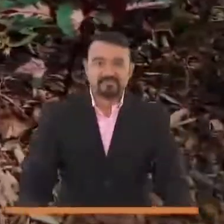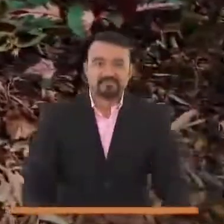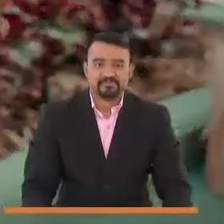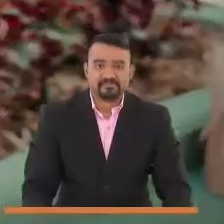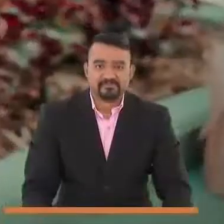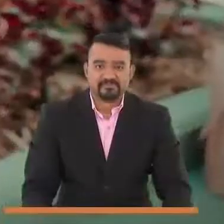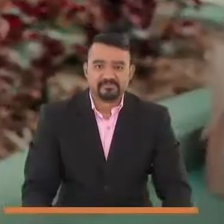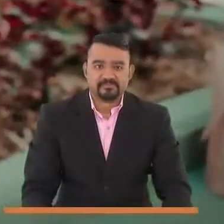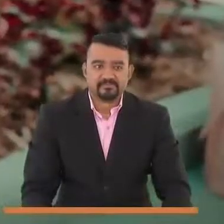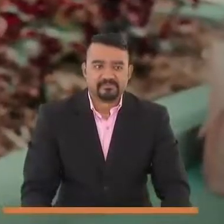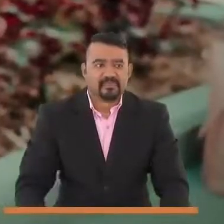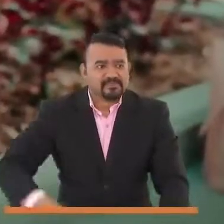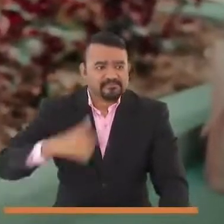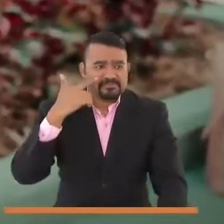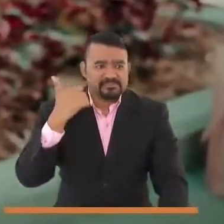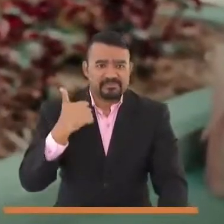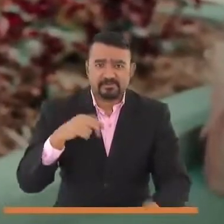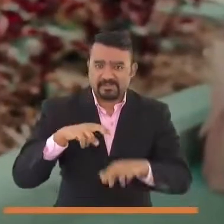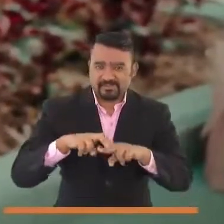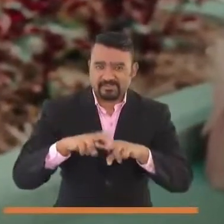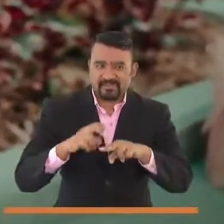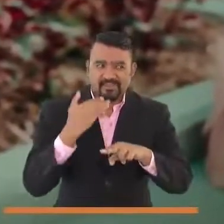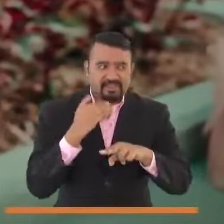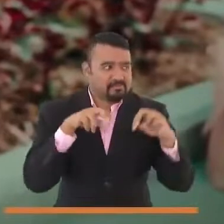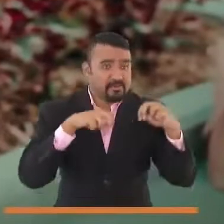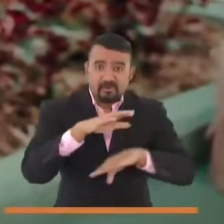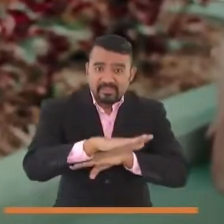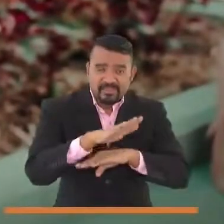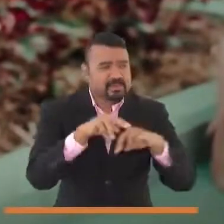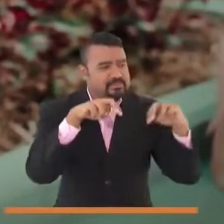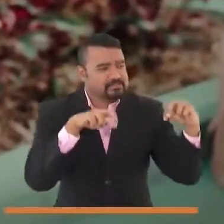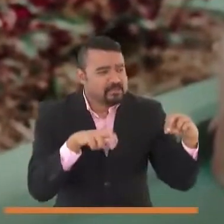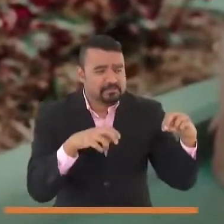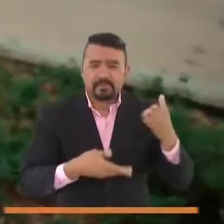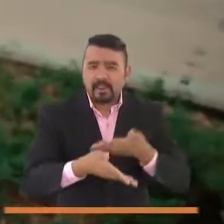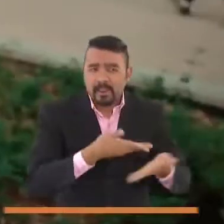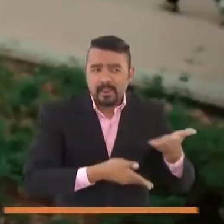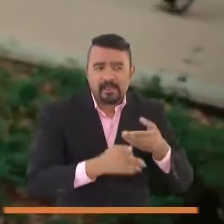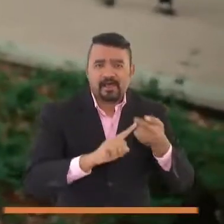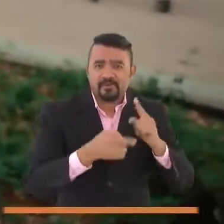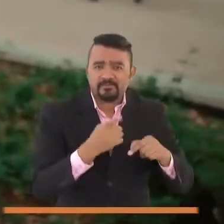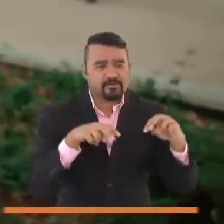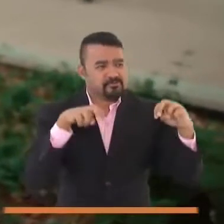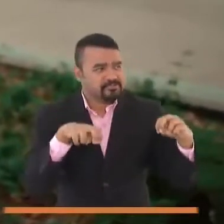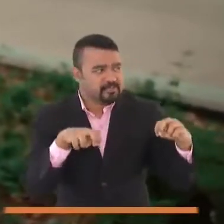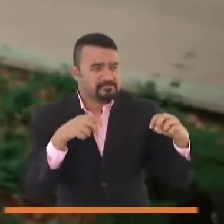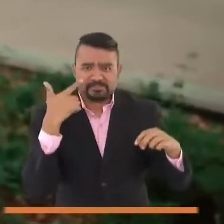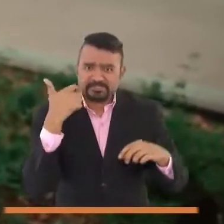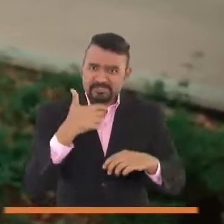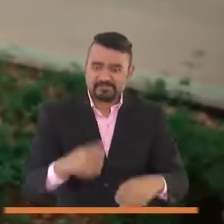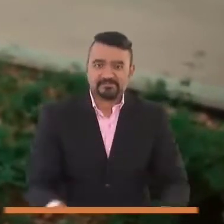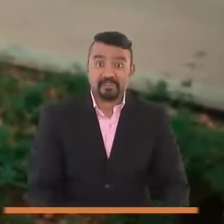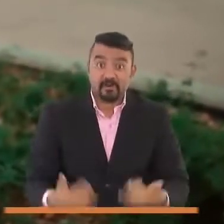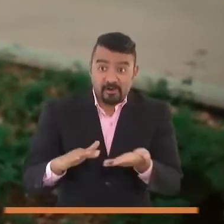Súper agradable para uno tardear, venir a conversar, encontrarse con las amistades. No, me parece muy bacano, hicieron una